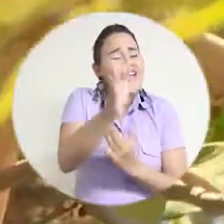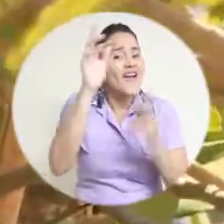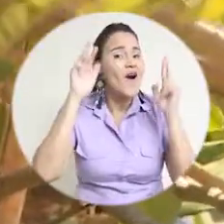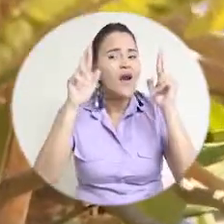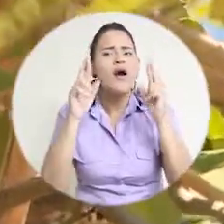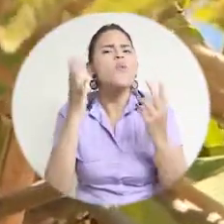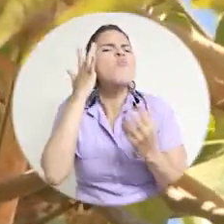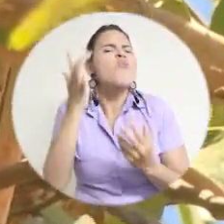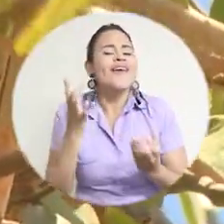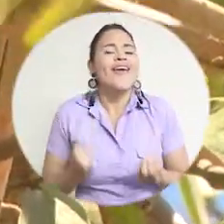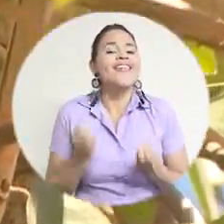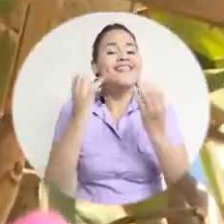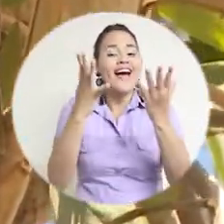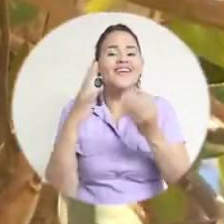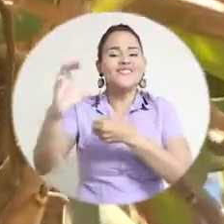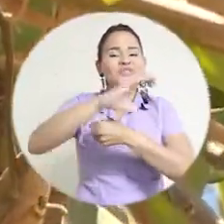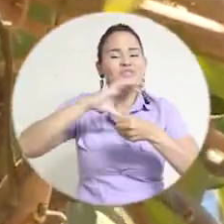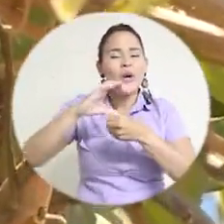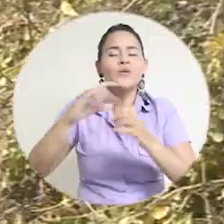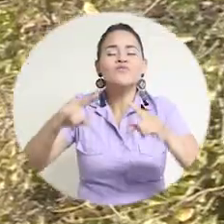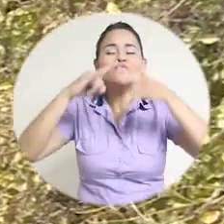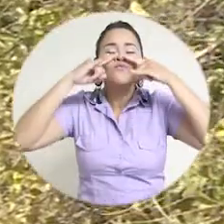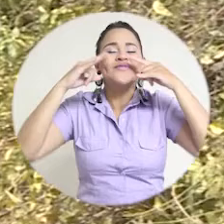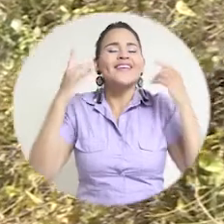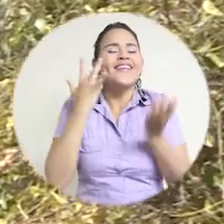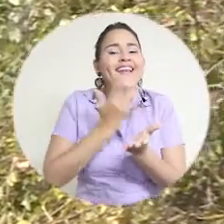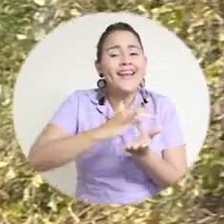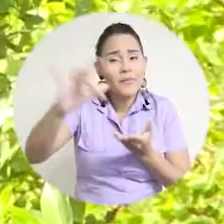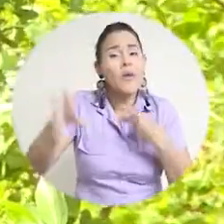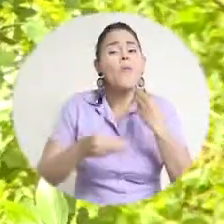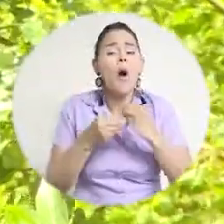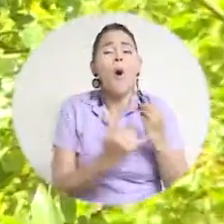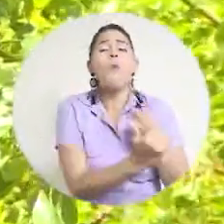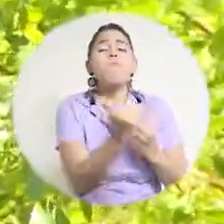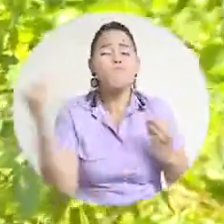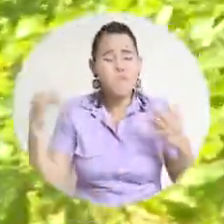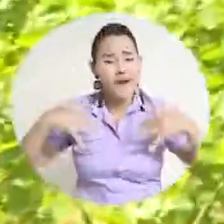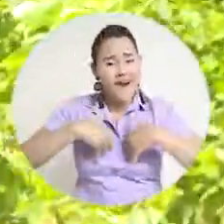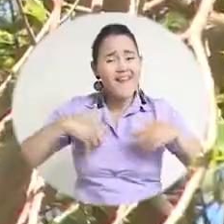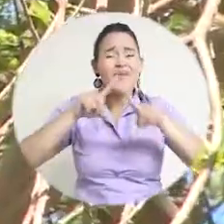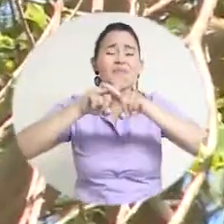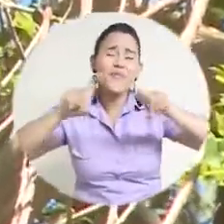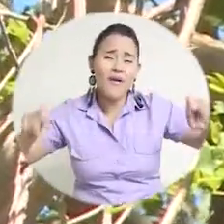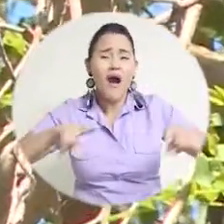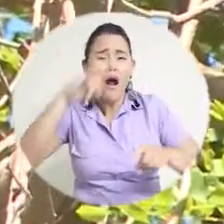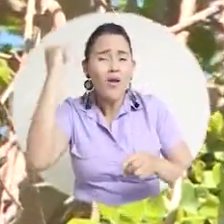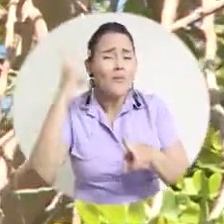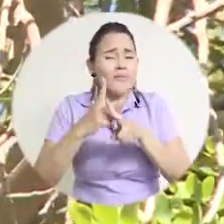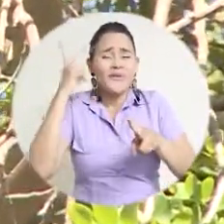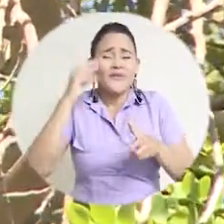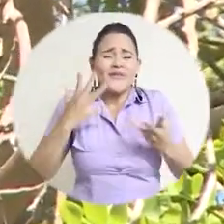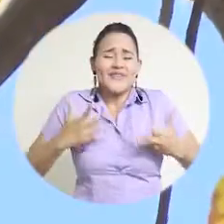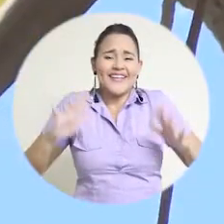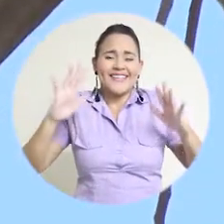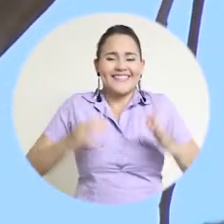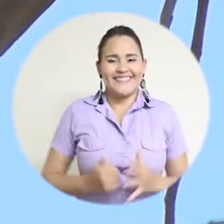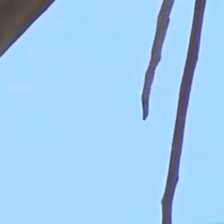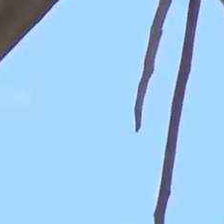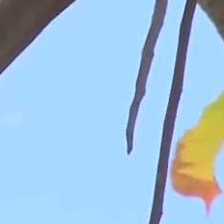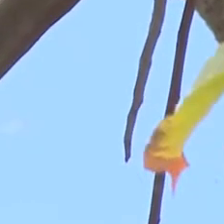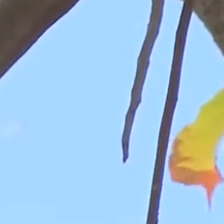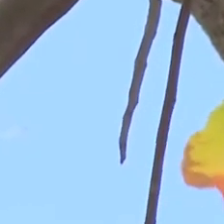espacios y velen para que se mantengan a lo largo del tiempo, porque son los que permiten que la ciudad tenga aire limpio y conserve un número de especies